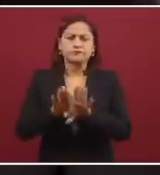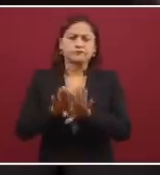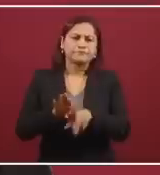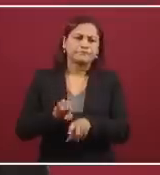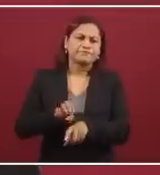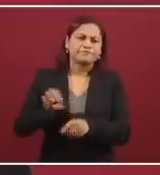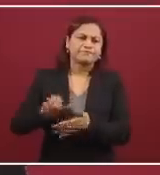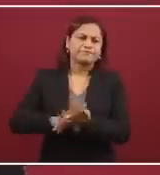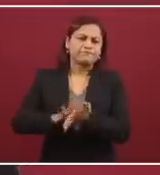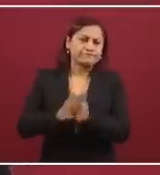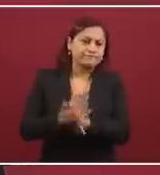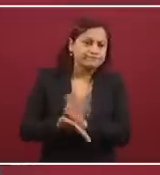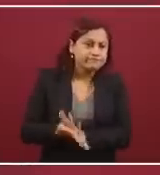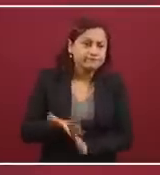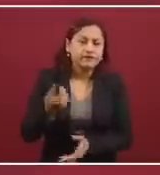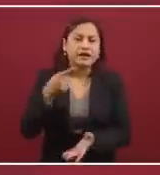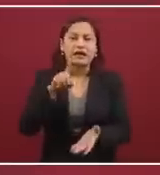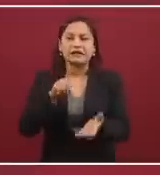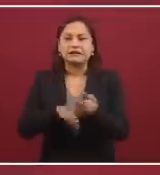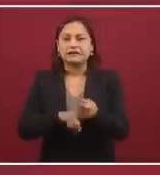de las redes